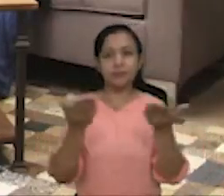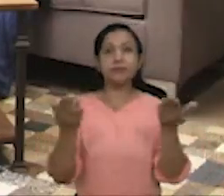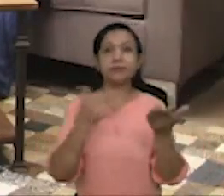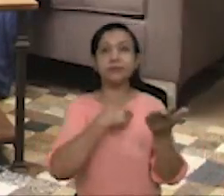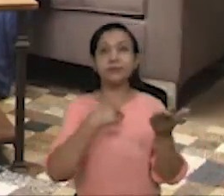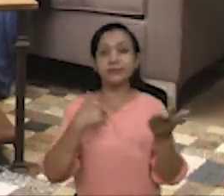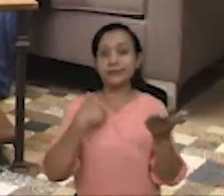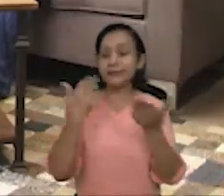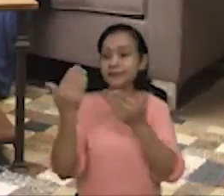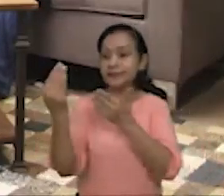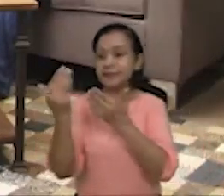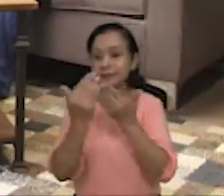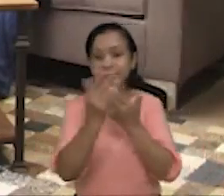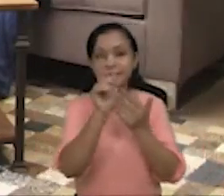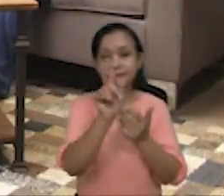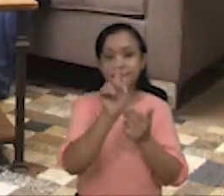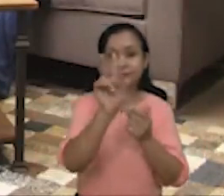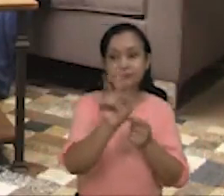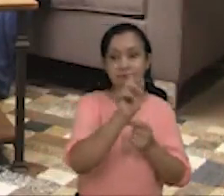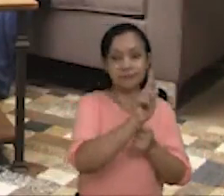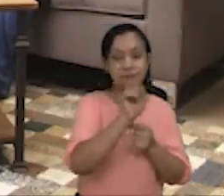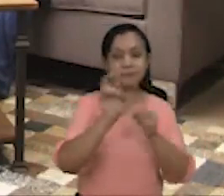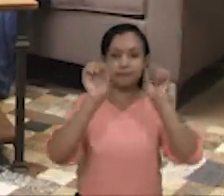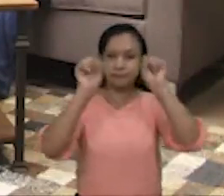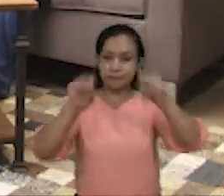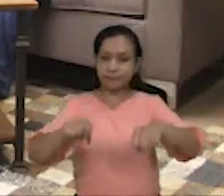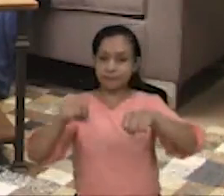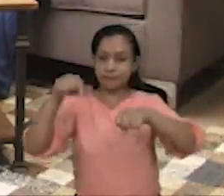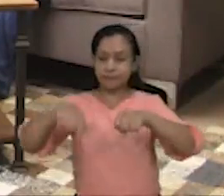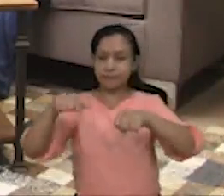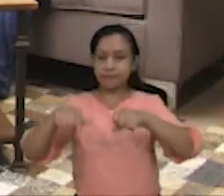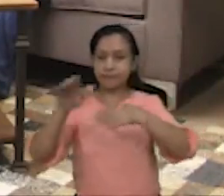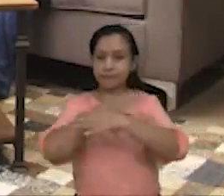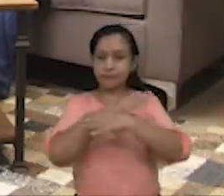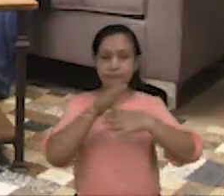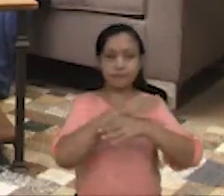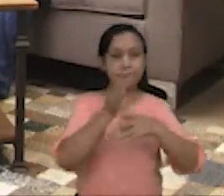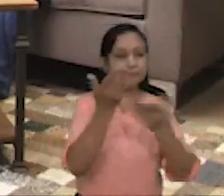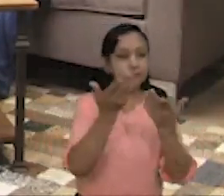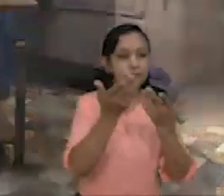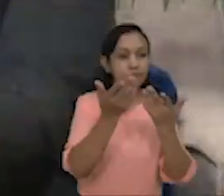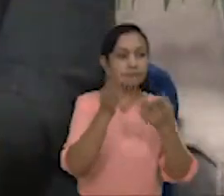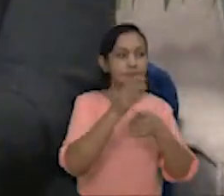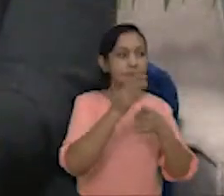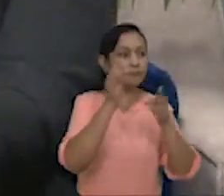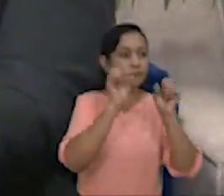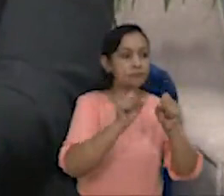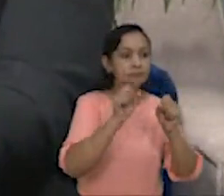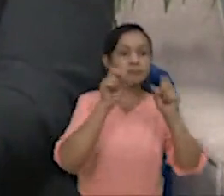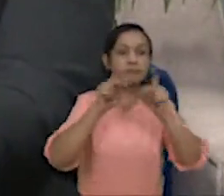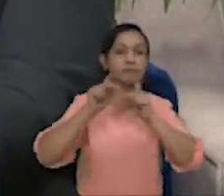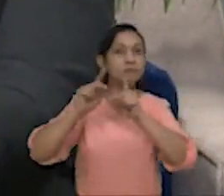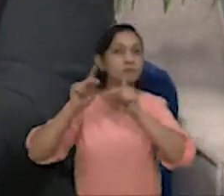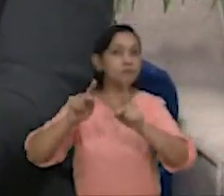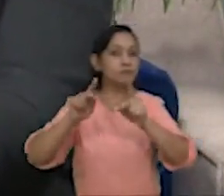acceso cercano, ¿verdad? A fuentes de poder, a estructuras de poder, y la gente normalmente